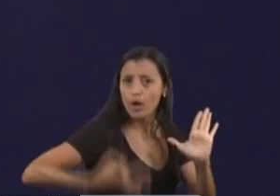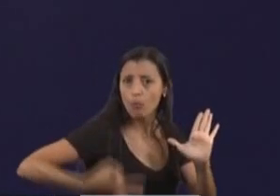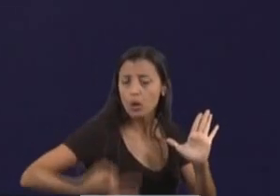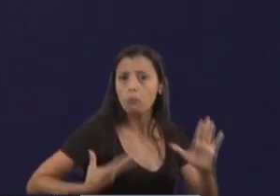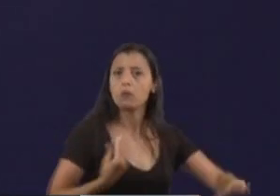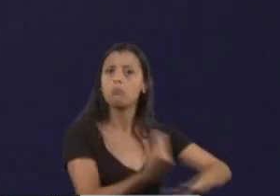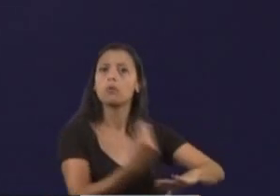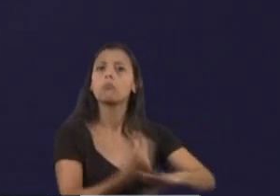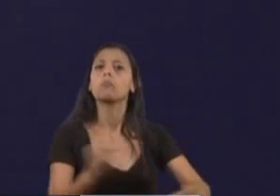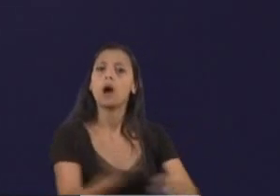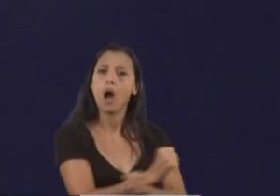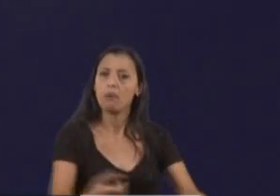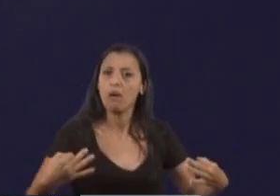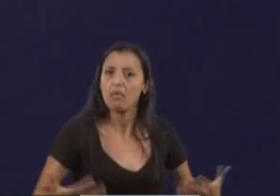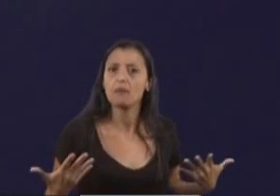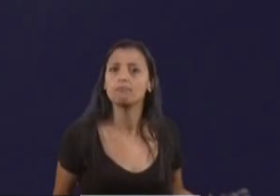jueces.